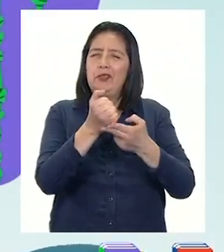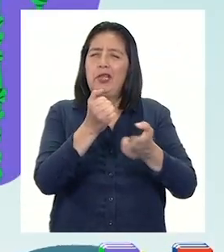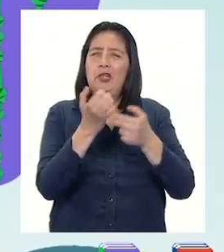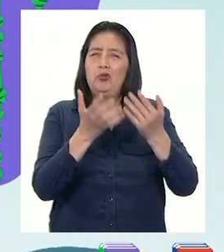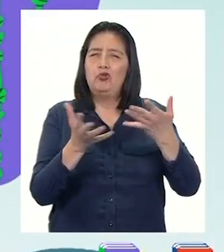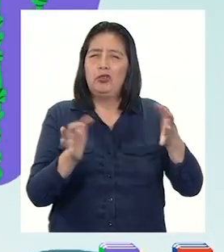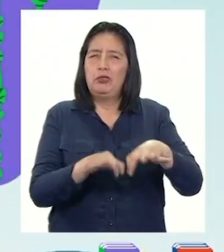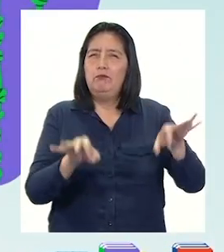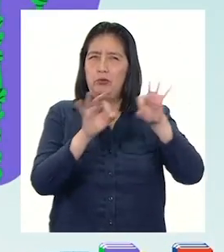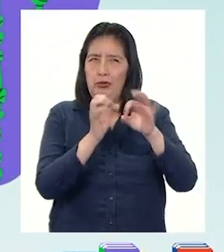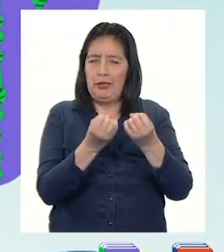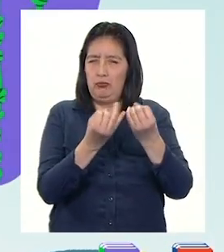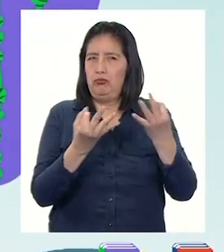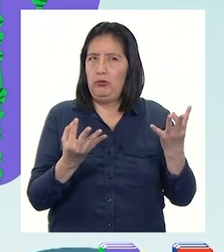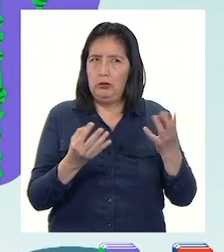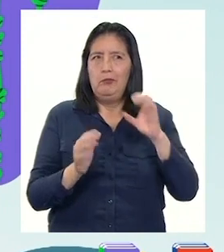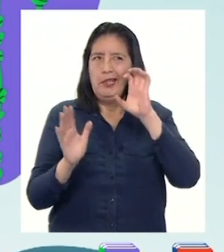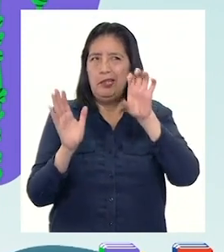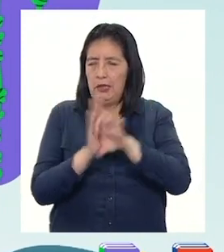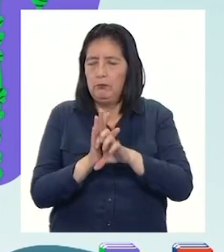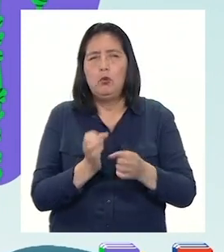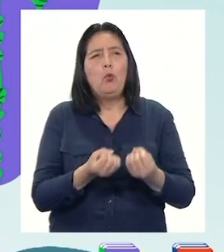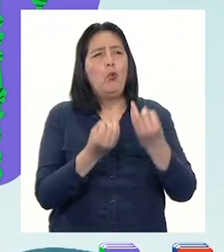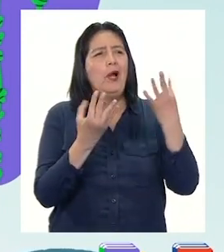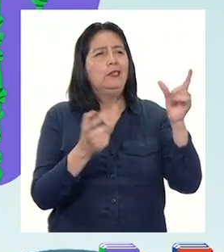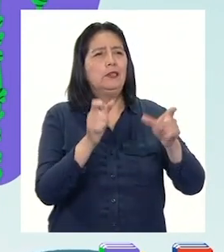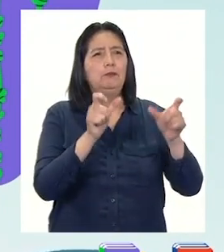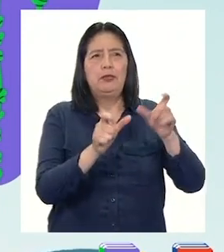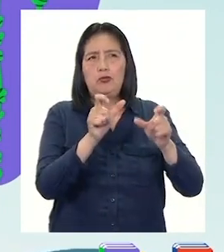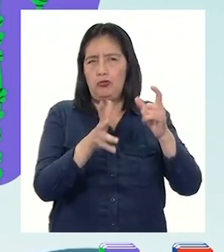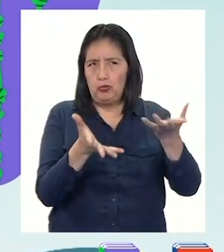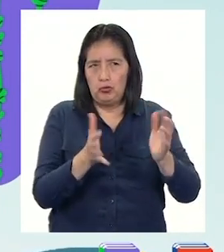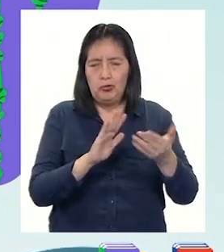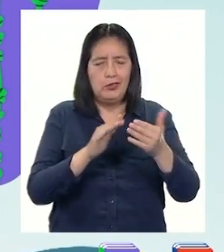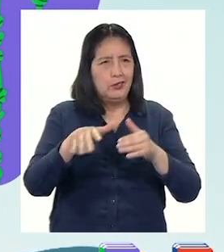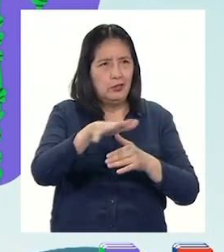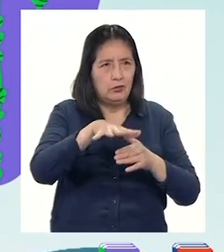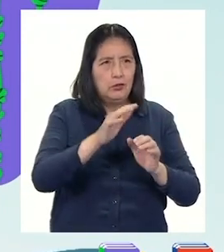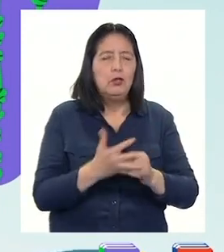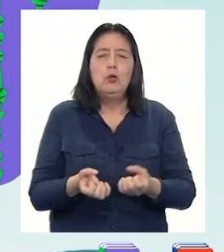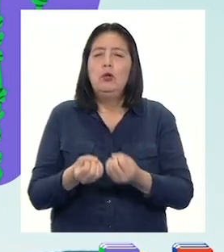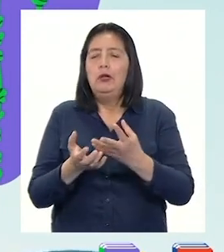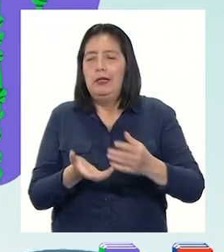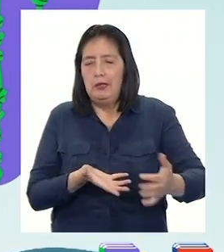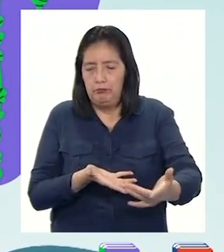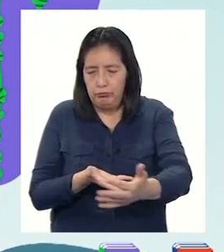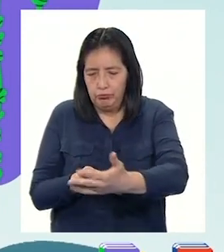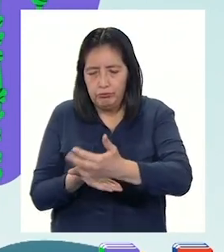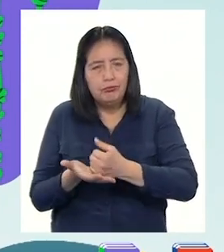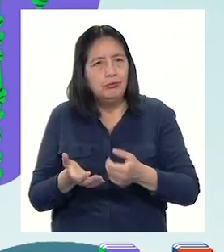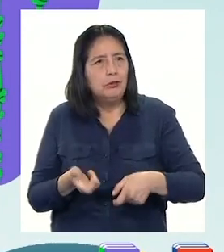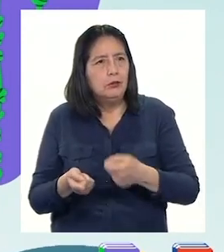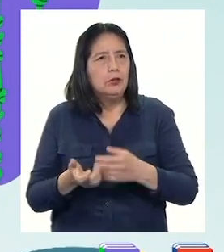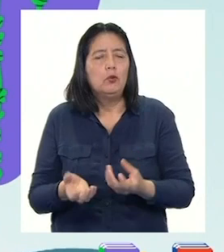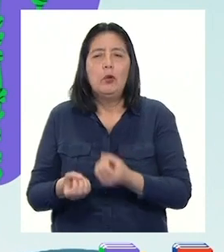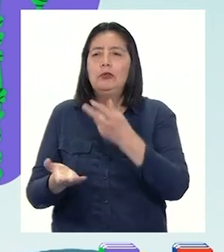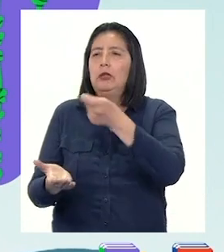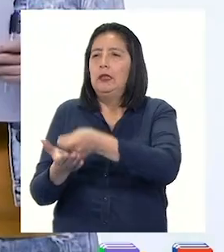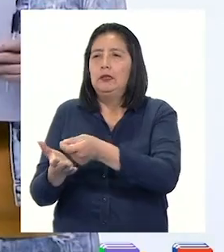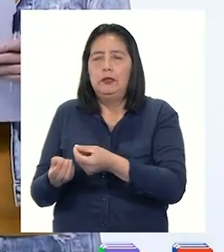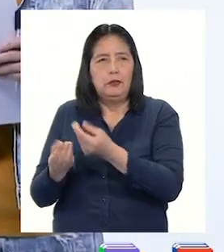importantes. Como por ejemplo, la cantidad de pobladores, la producción agrícola, los tributos,